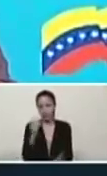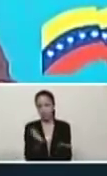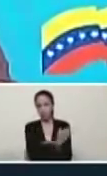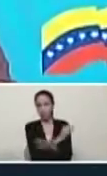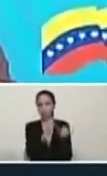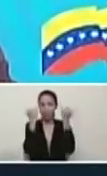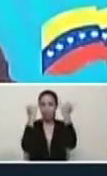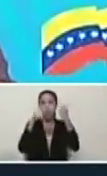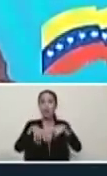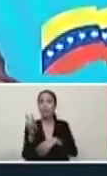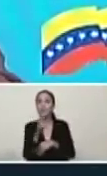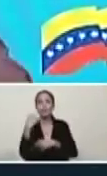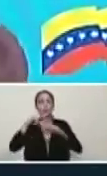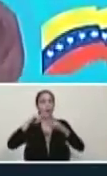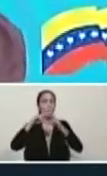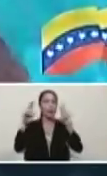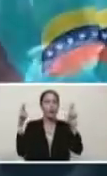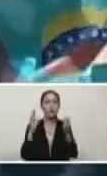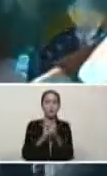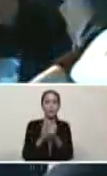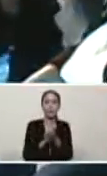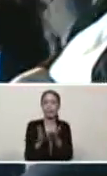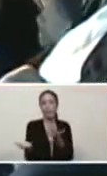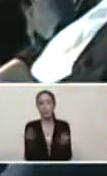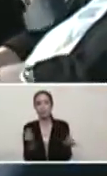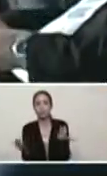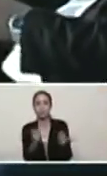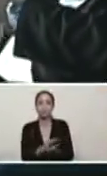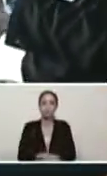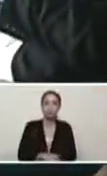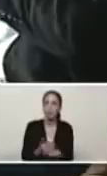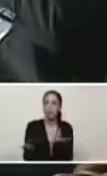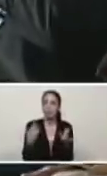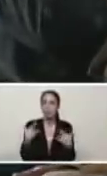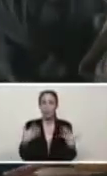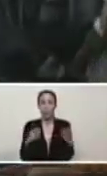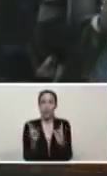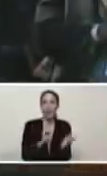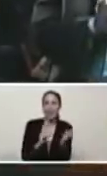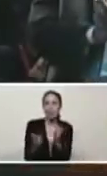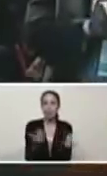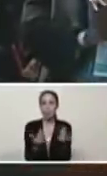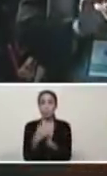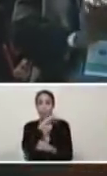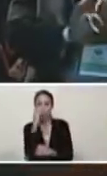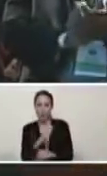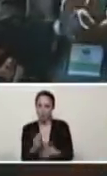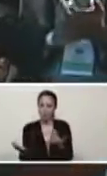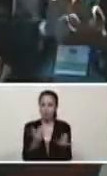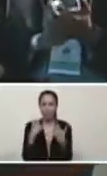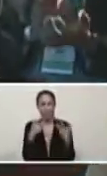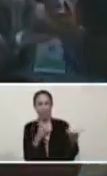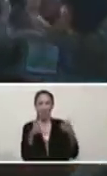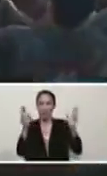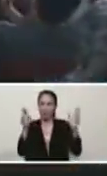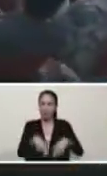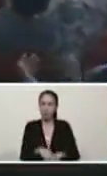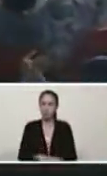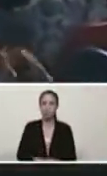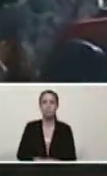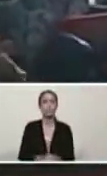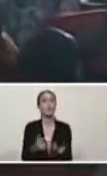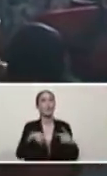Venezuela. Venezuela quiere paz, cooperación, buena vecindad con el pueblo de Brasil. Y no habrá guerra,